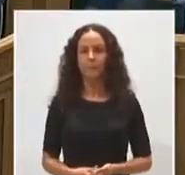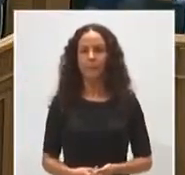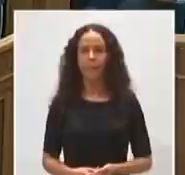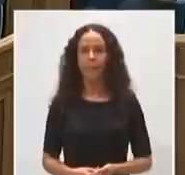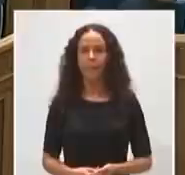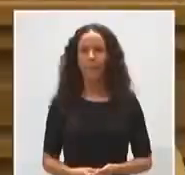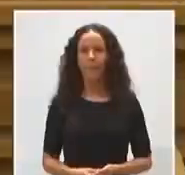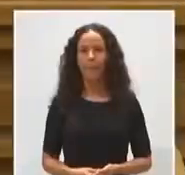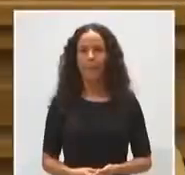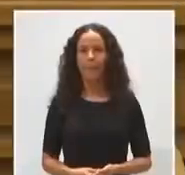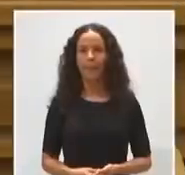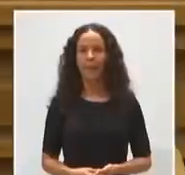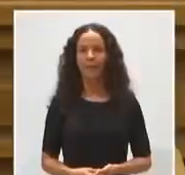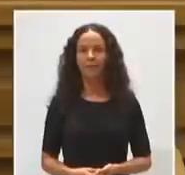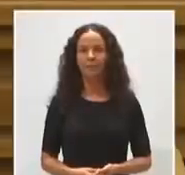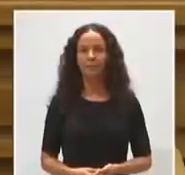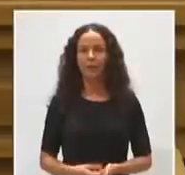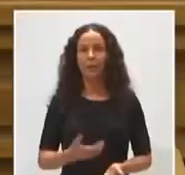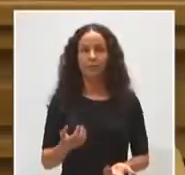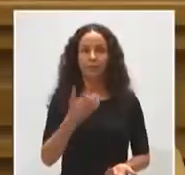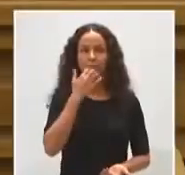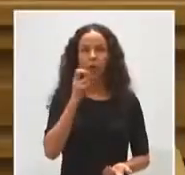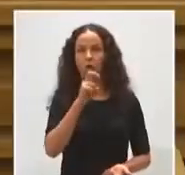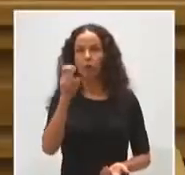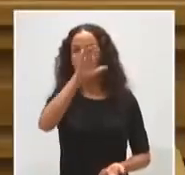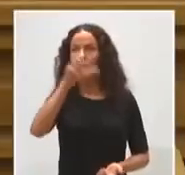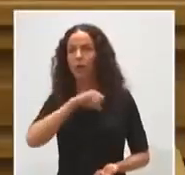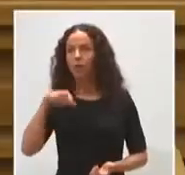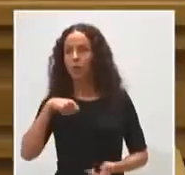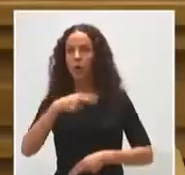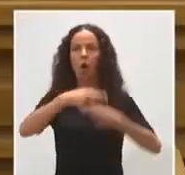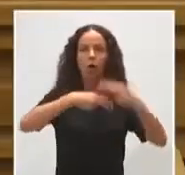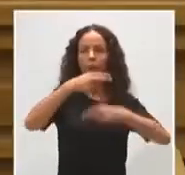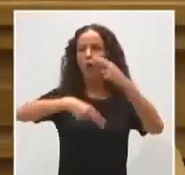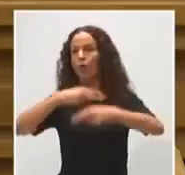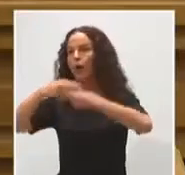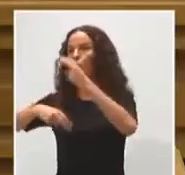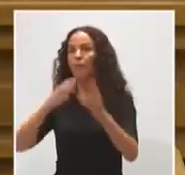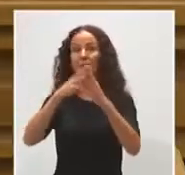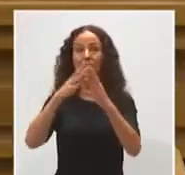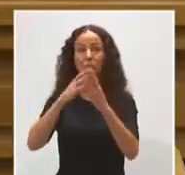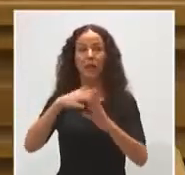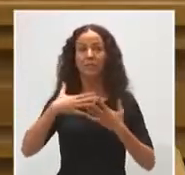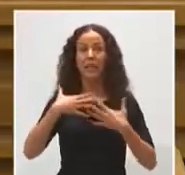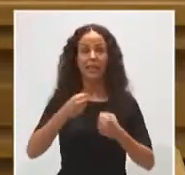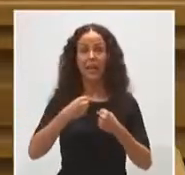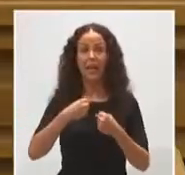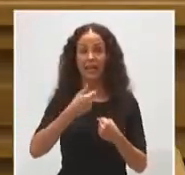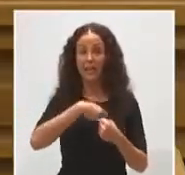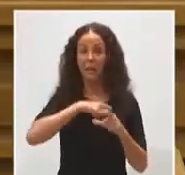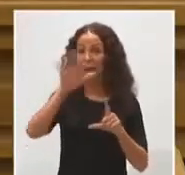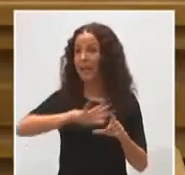no hay ninguna comunidad no hay ninguna comunidad que pueda tener tanta obra de infraestructura sanitaria en estos momentos en españa y de grandísimo